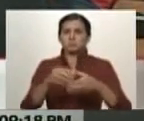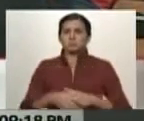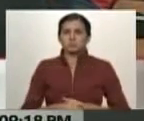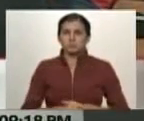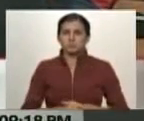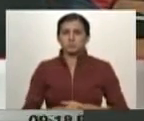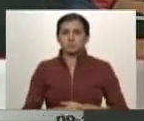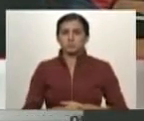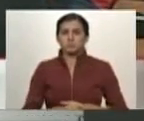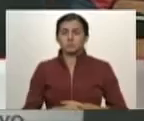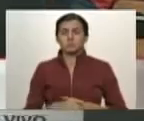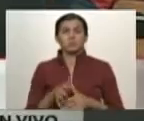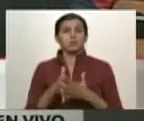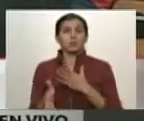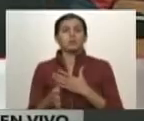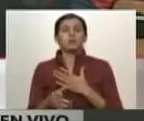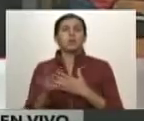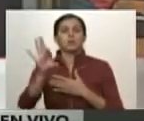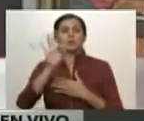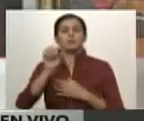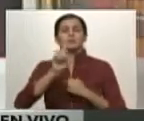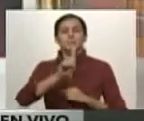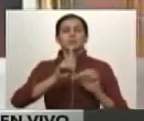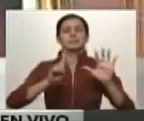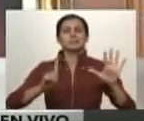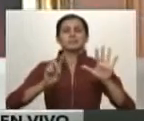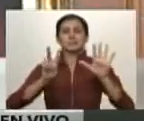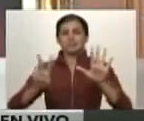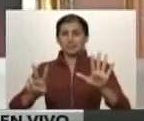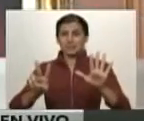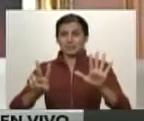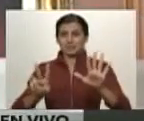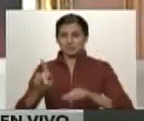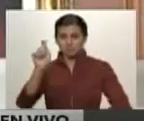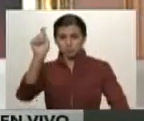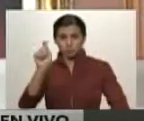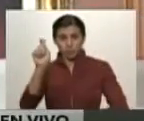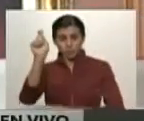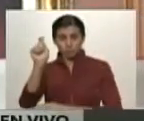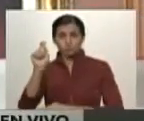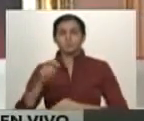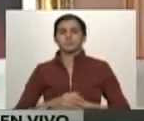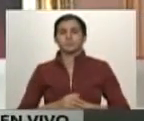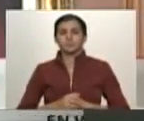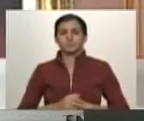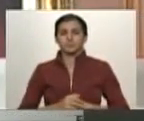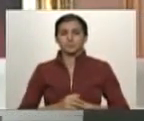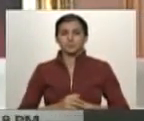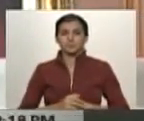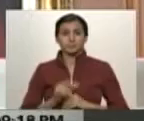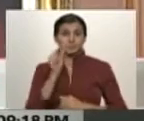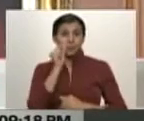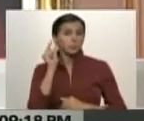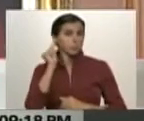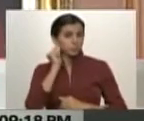en este caso vamos a añadir 167 diputados y diputadas